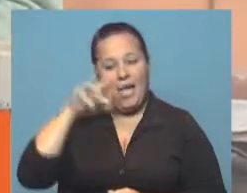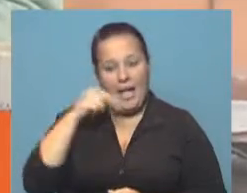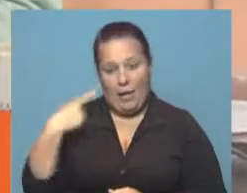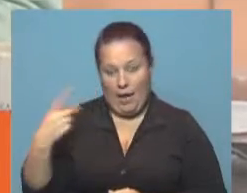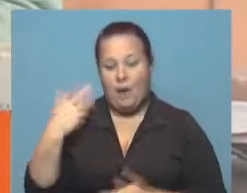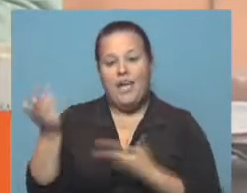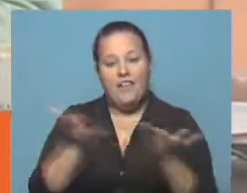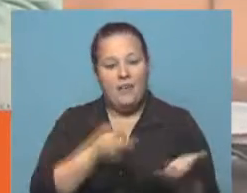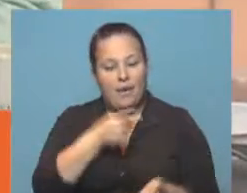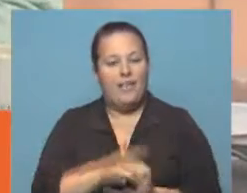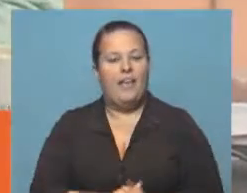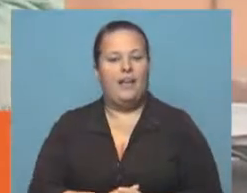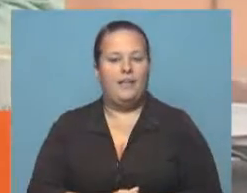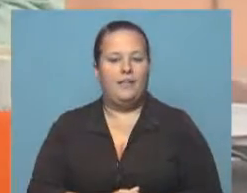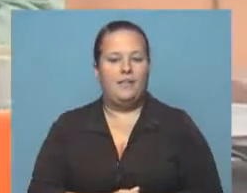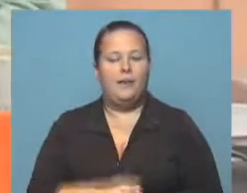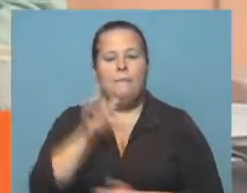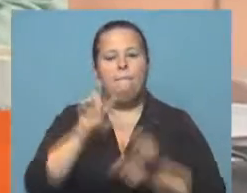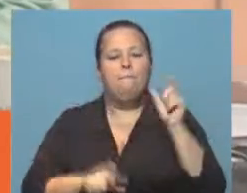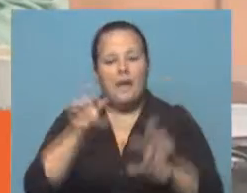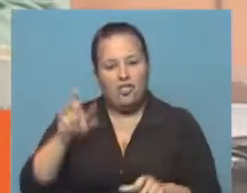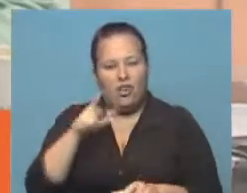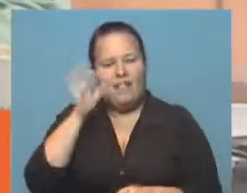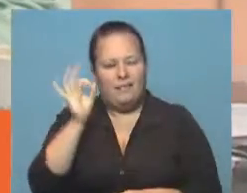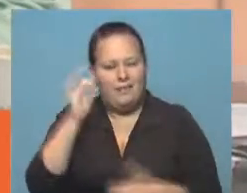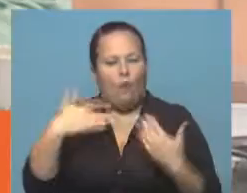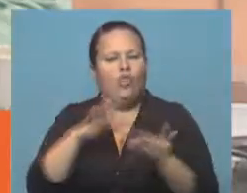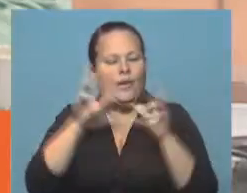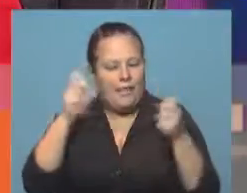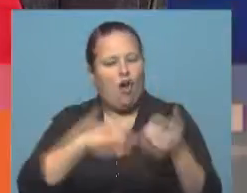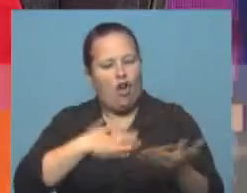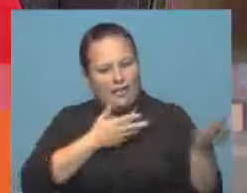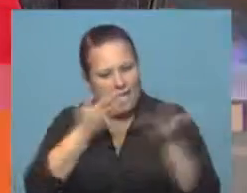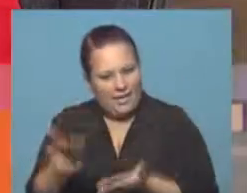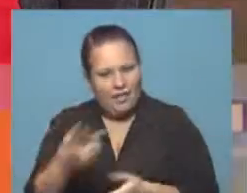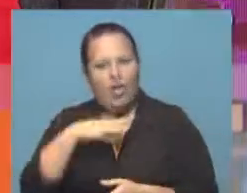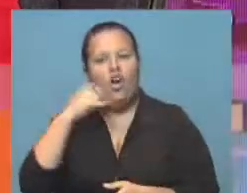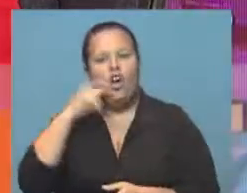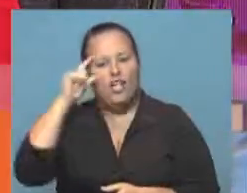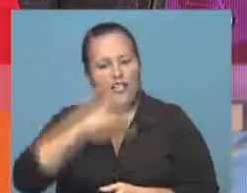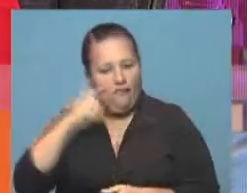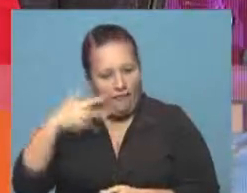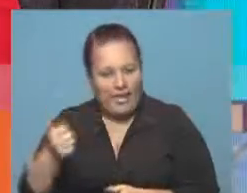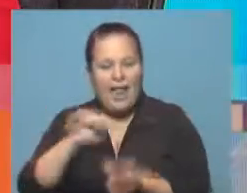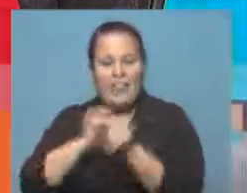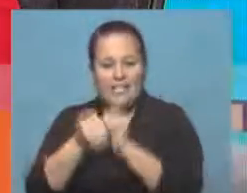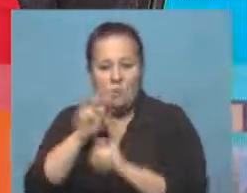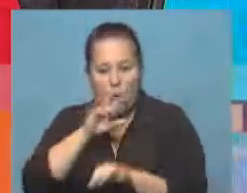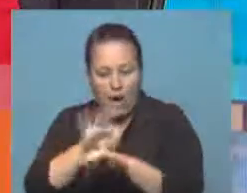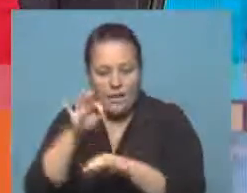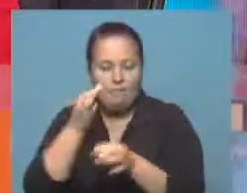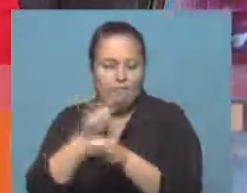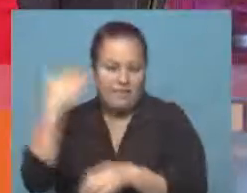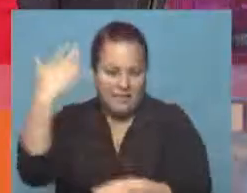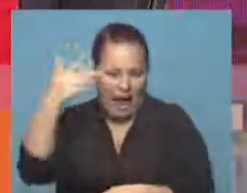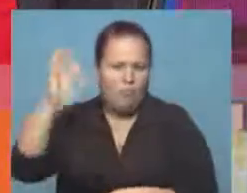dar la bienvenida aquí a personas que saben mucho del tema. Un gusto recibirlos. Primero, Josefina Rabinovich, sexóloga, das charlas,